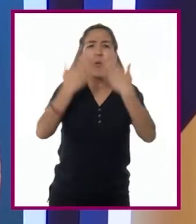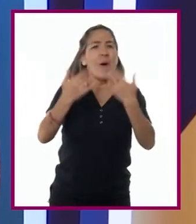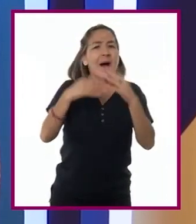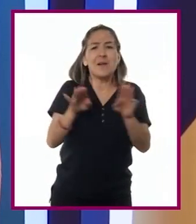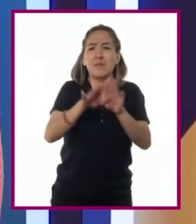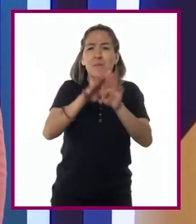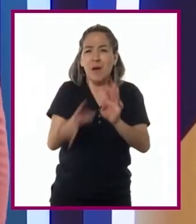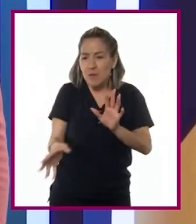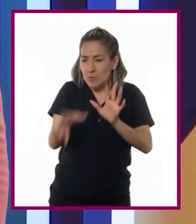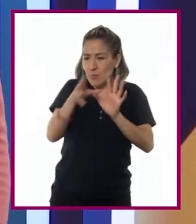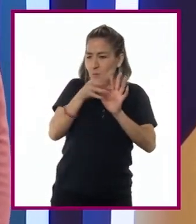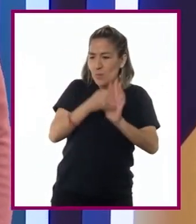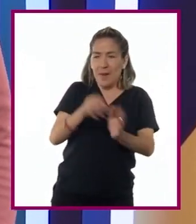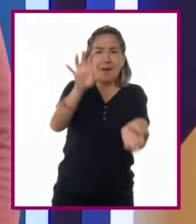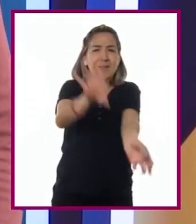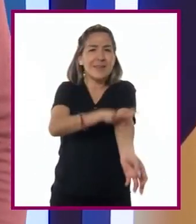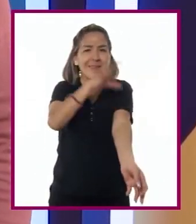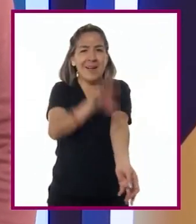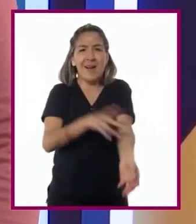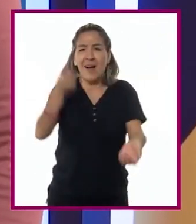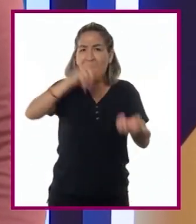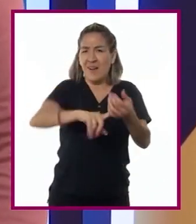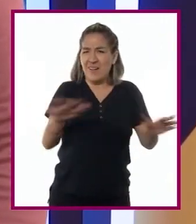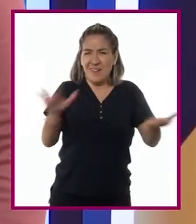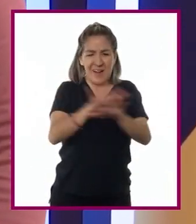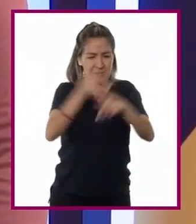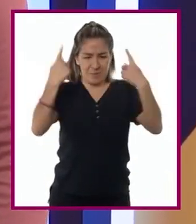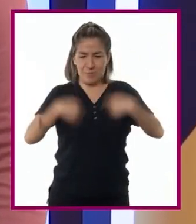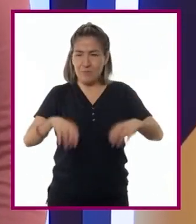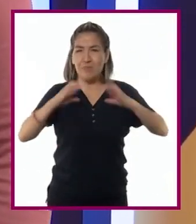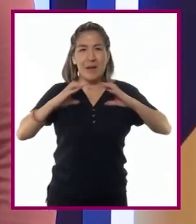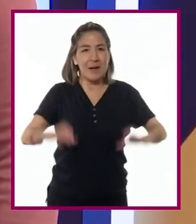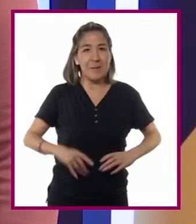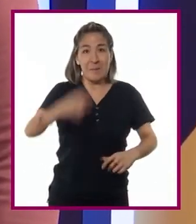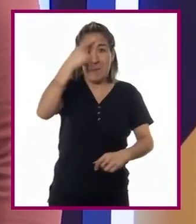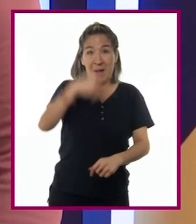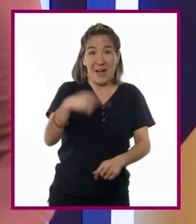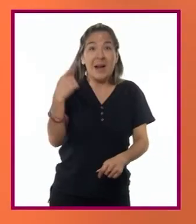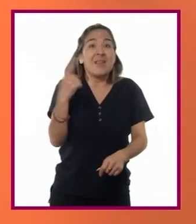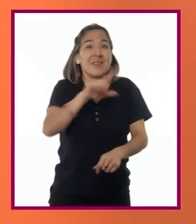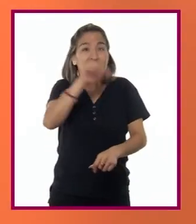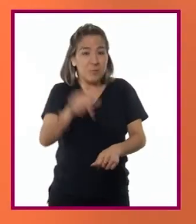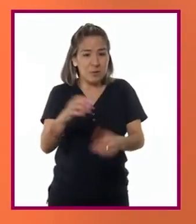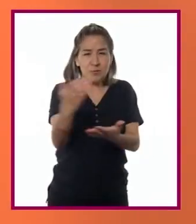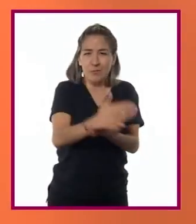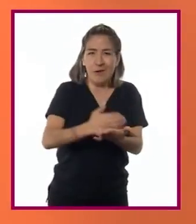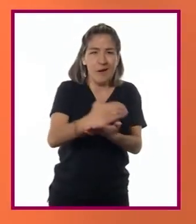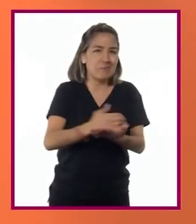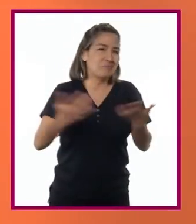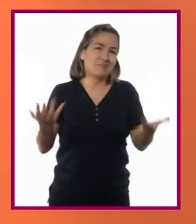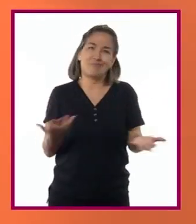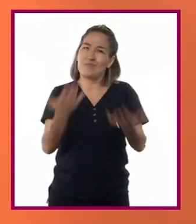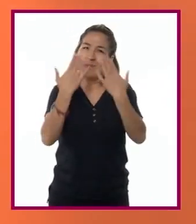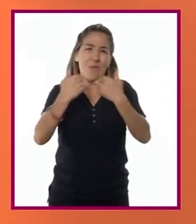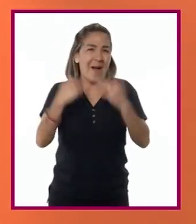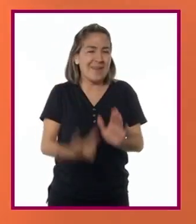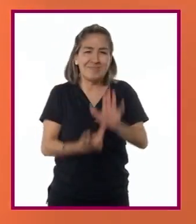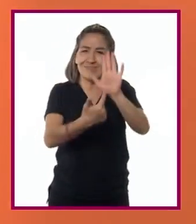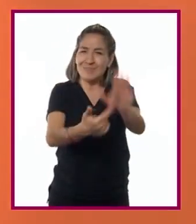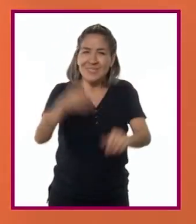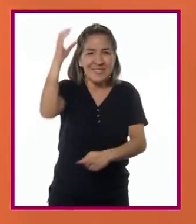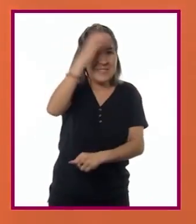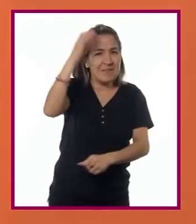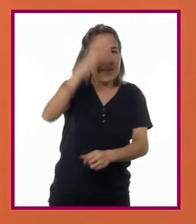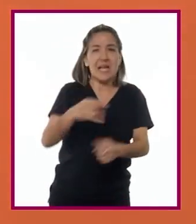energía que promueva un cambio en el organismo y cure los distintos padecimientos. Tampoco hay evidencias científicas